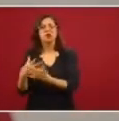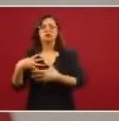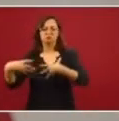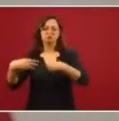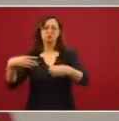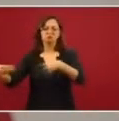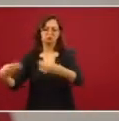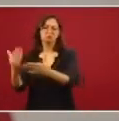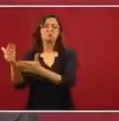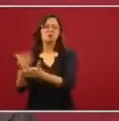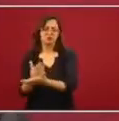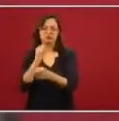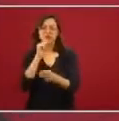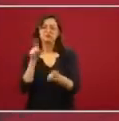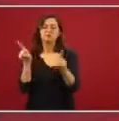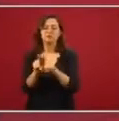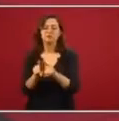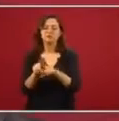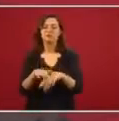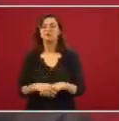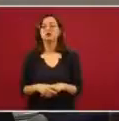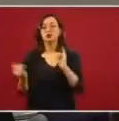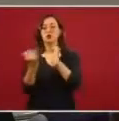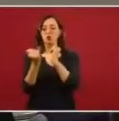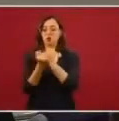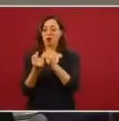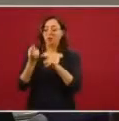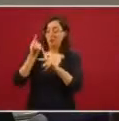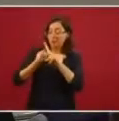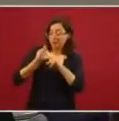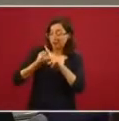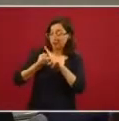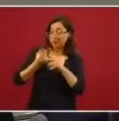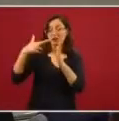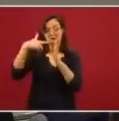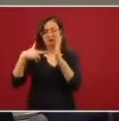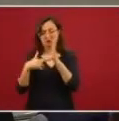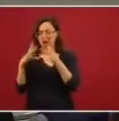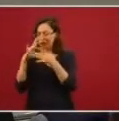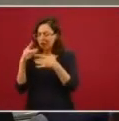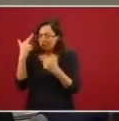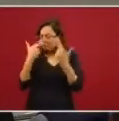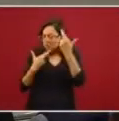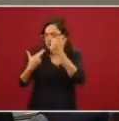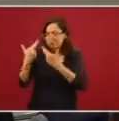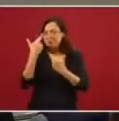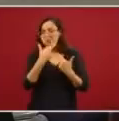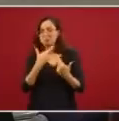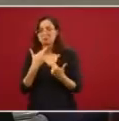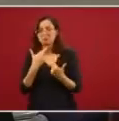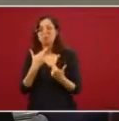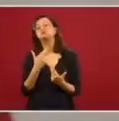extensa la epidemiología matemática tiene demás reglas que han sido muy bien estudiadas es un